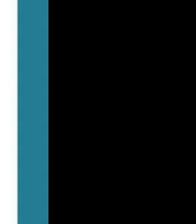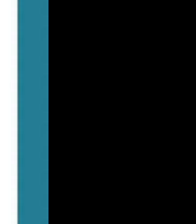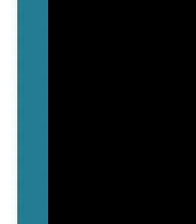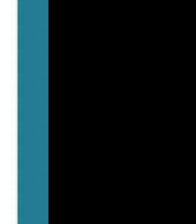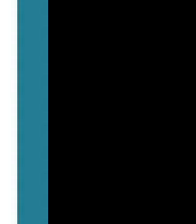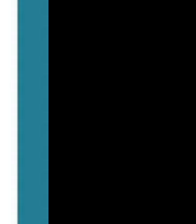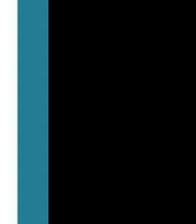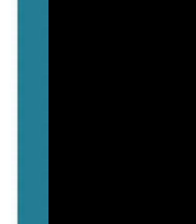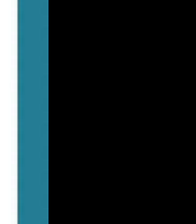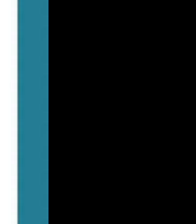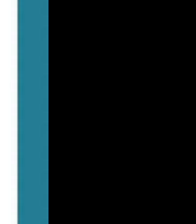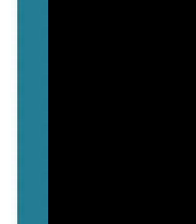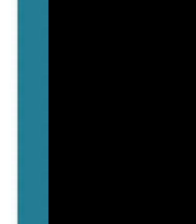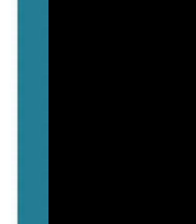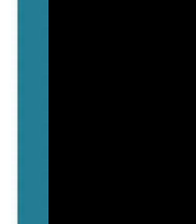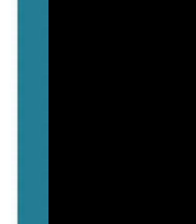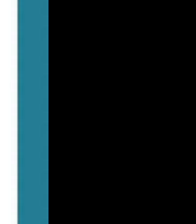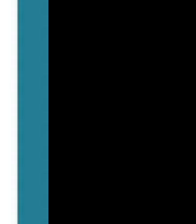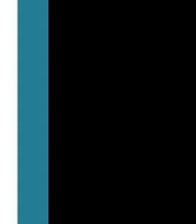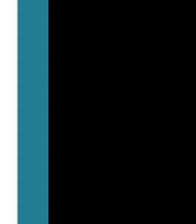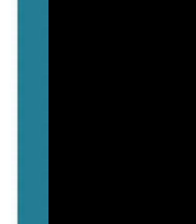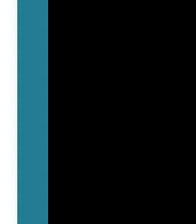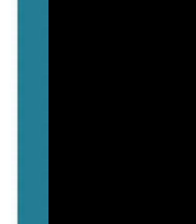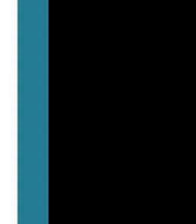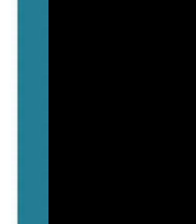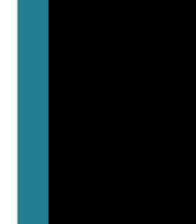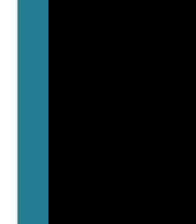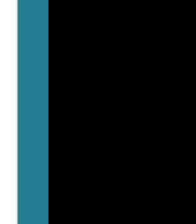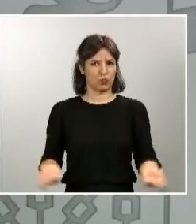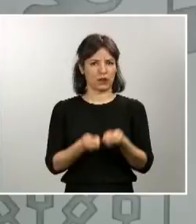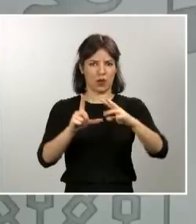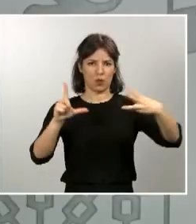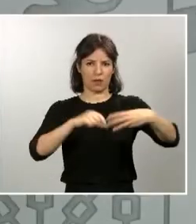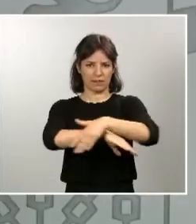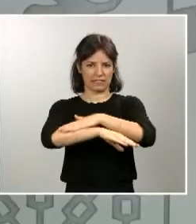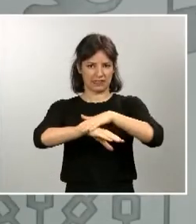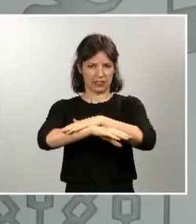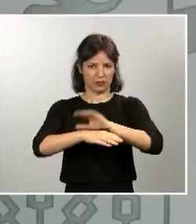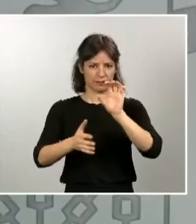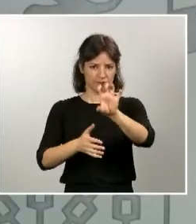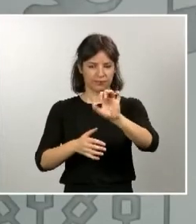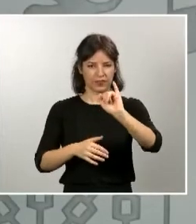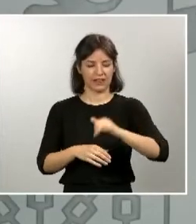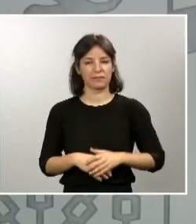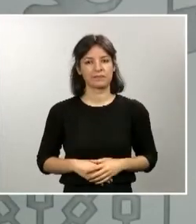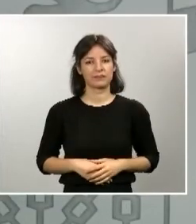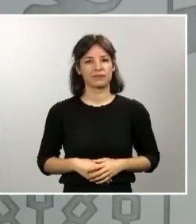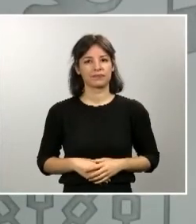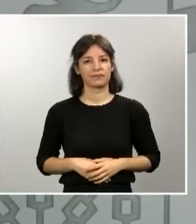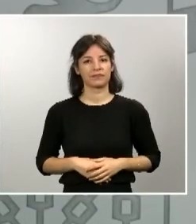llegando a los 135 mil 32 un 3,2 por ciento más que ayer el número total de casos notificados